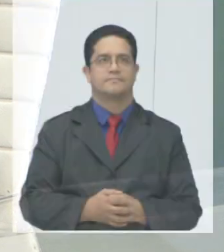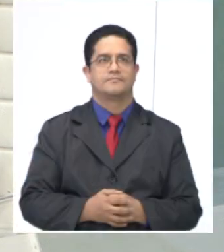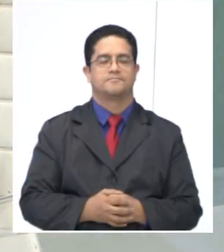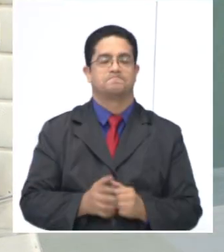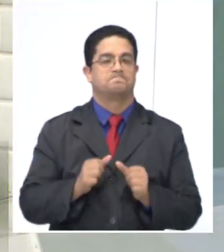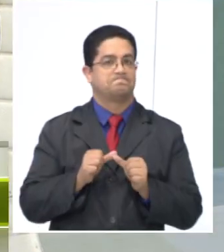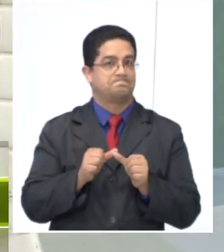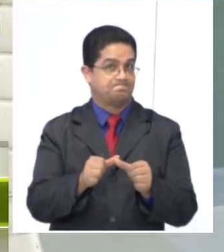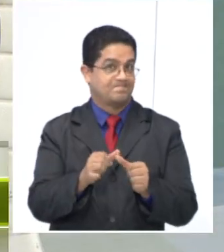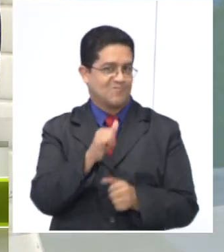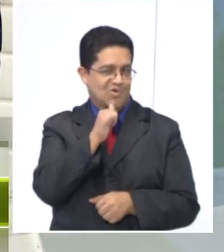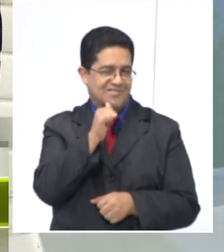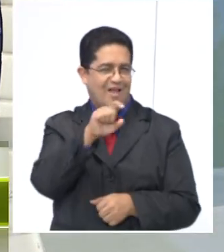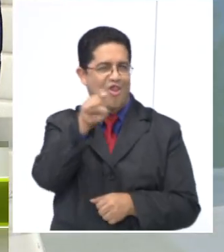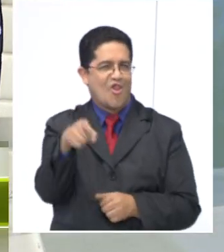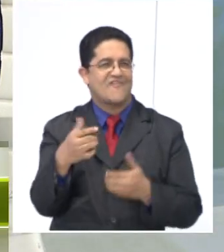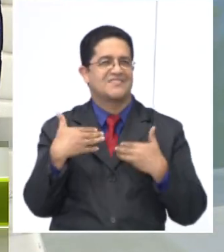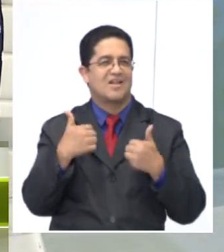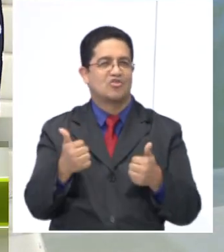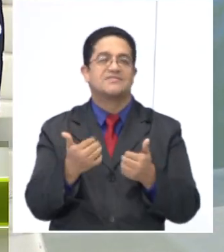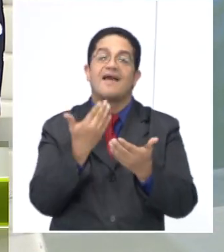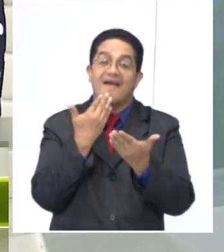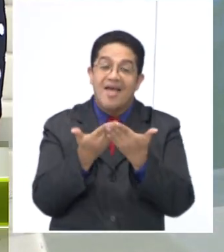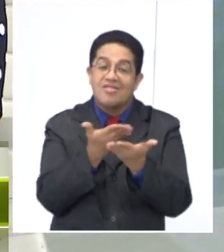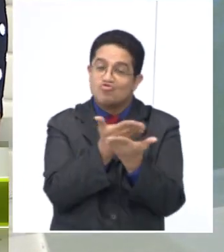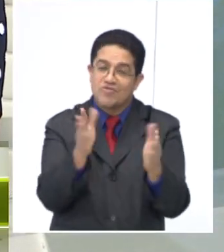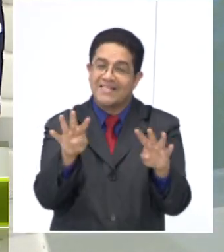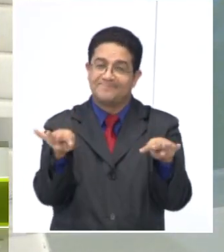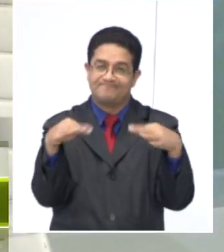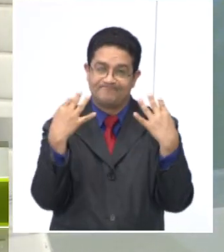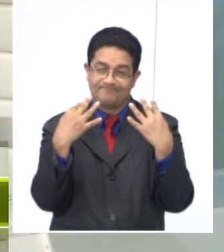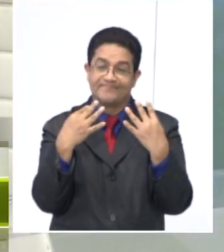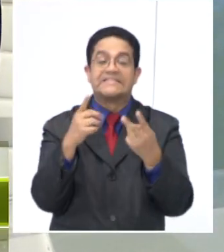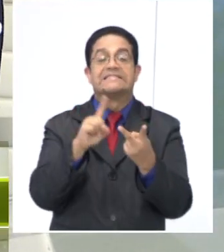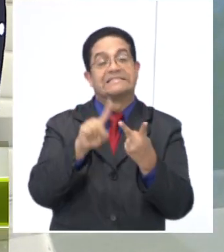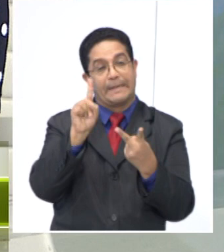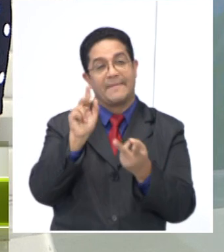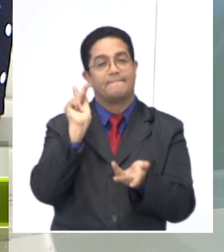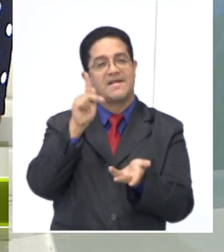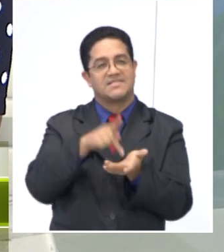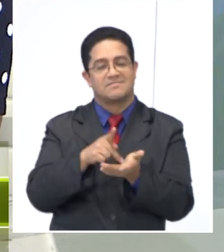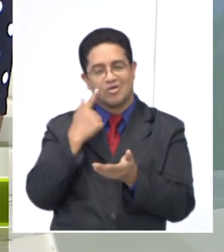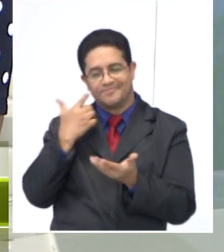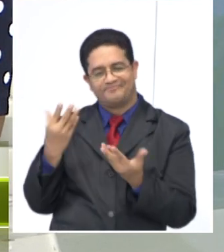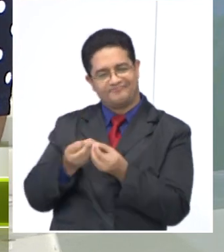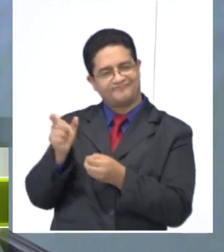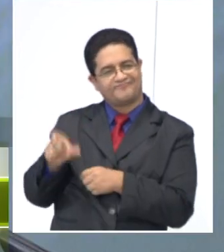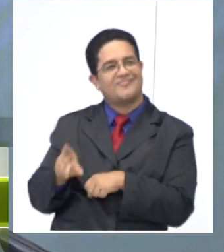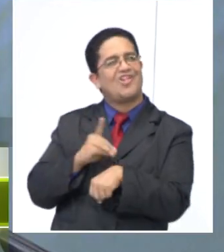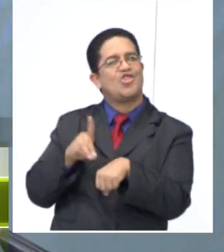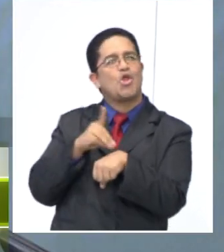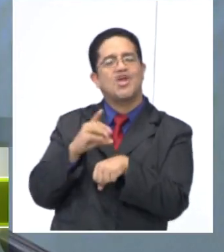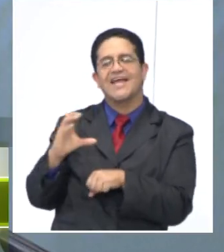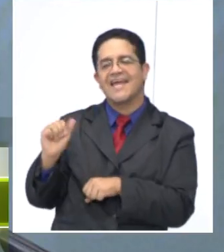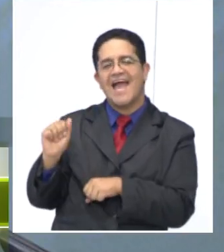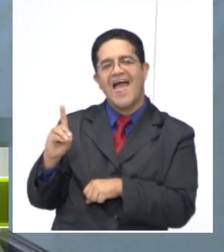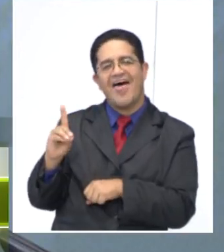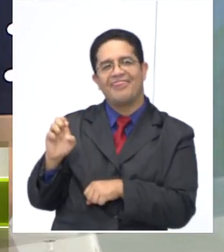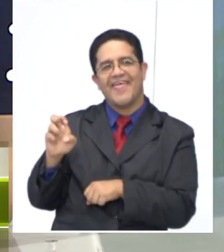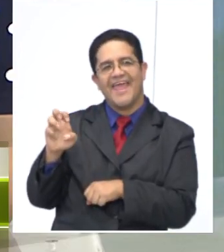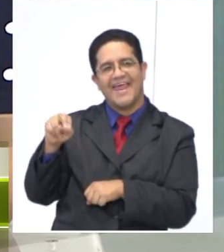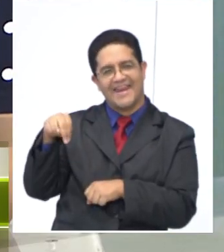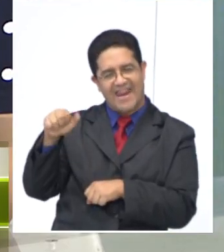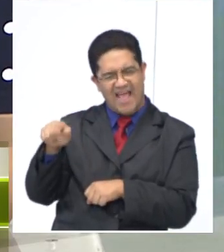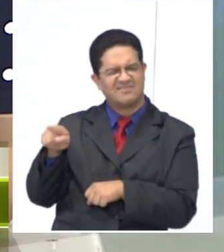Seguimos con más de Noticias Globovisión Salud, agradeciendo su sintonía y participación. Seguimos conversando con el doctor Ronald Cadenas, quien es neurólogo, y